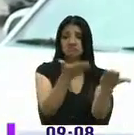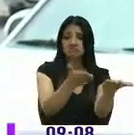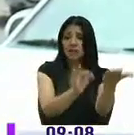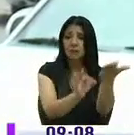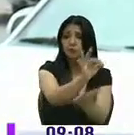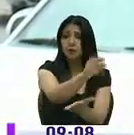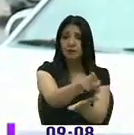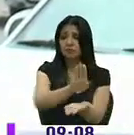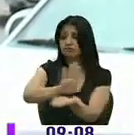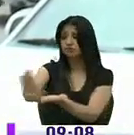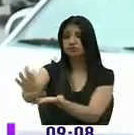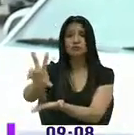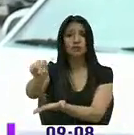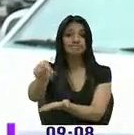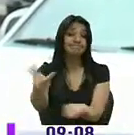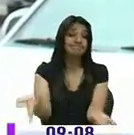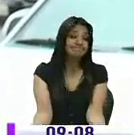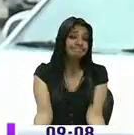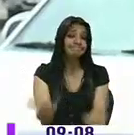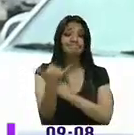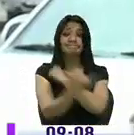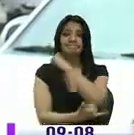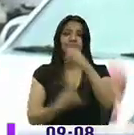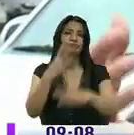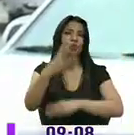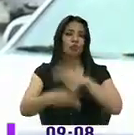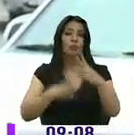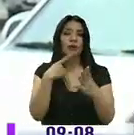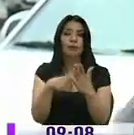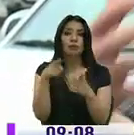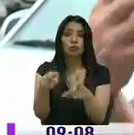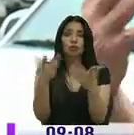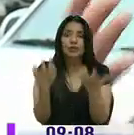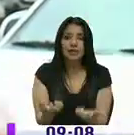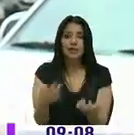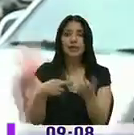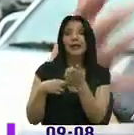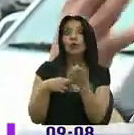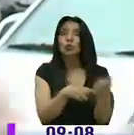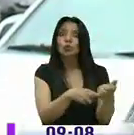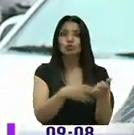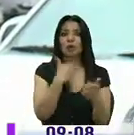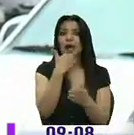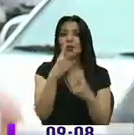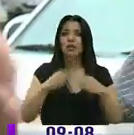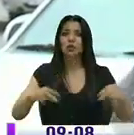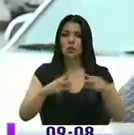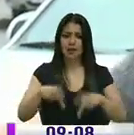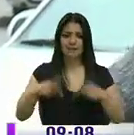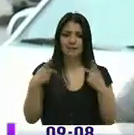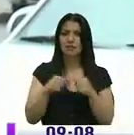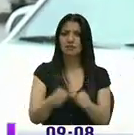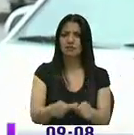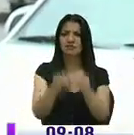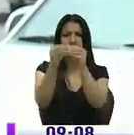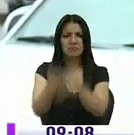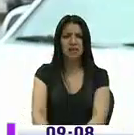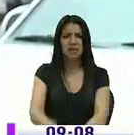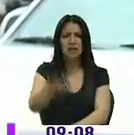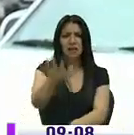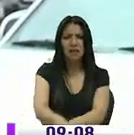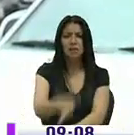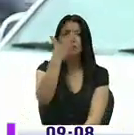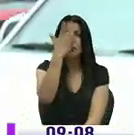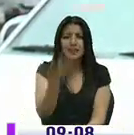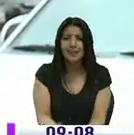pienso que en ningún país del mundo si tenemos un recurso de algo de que vamos a vivir porque lo vamos a dejar bajo tierra